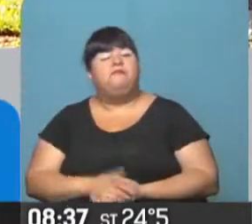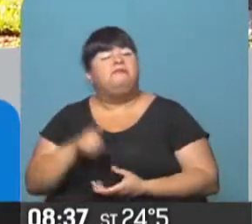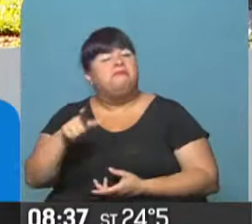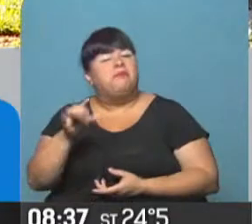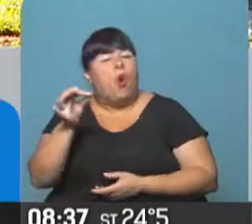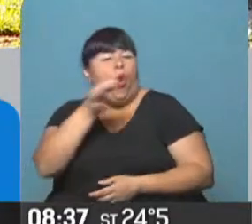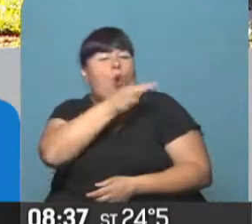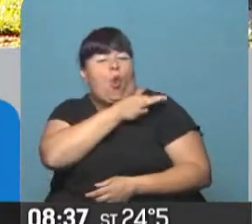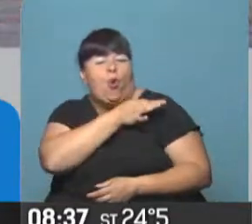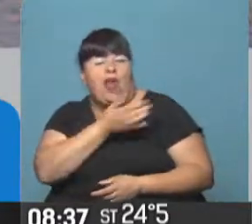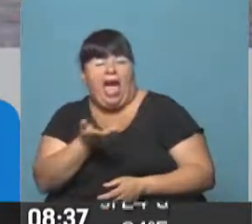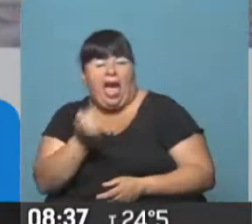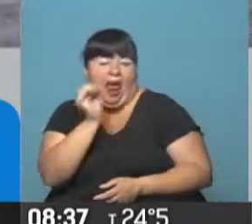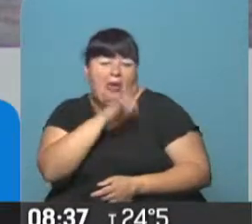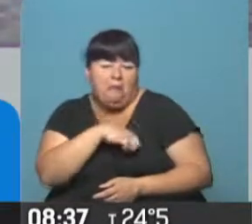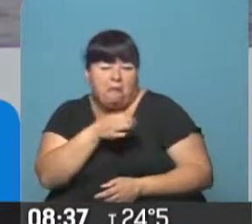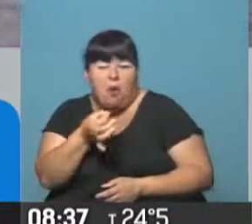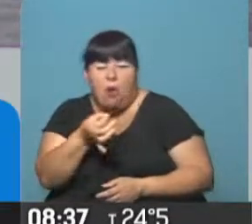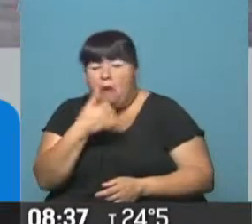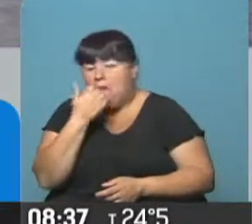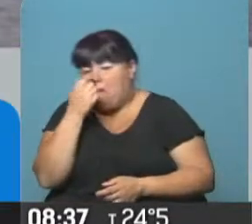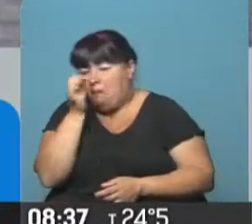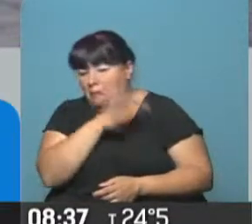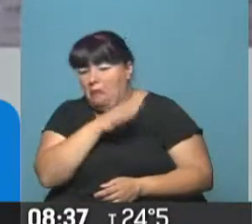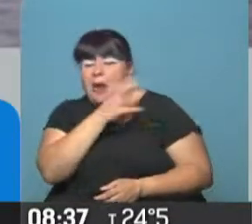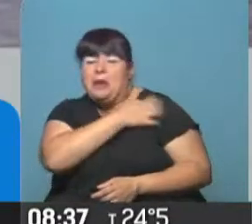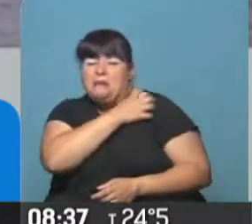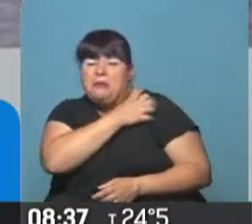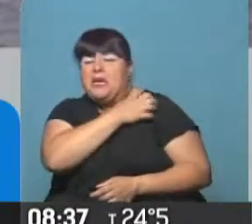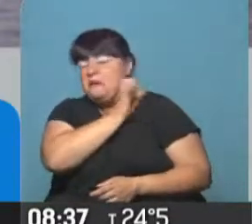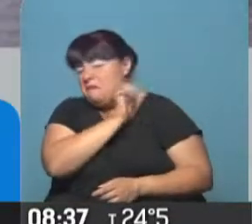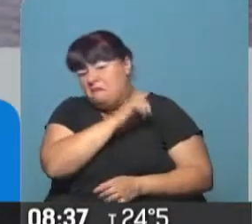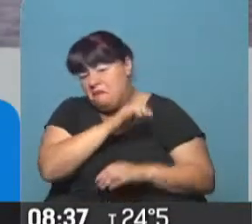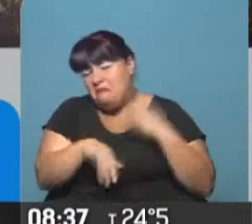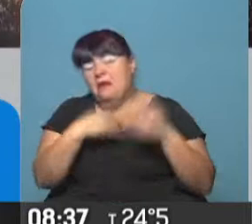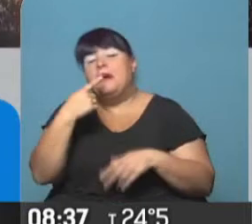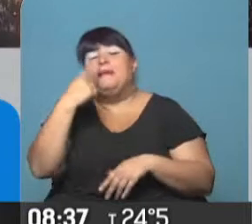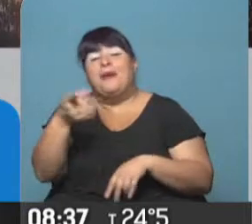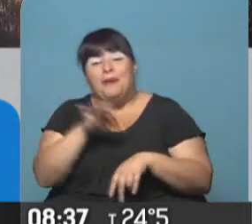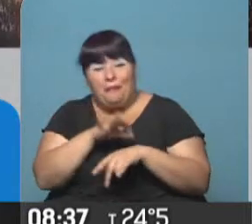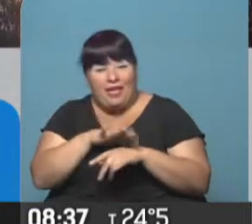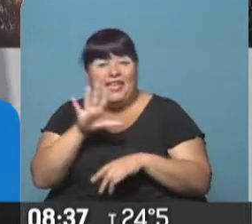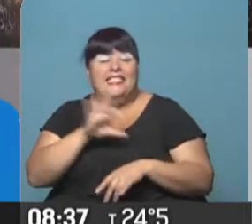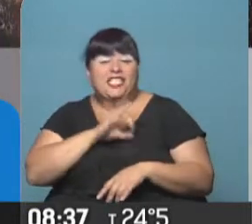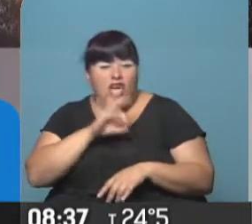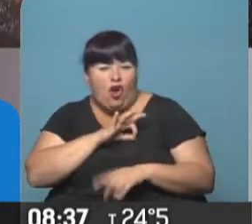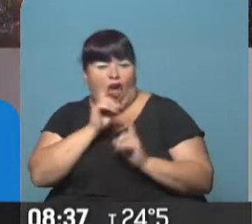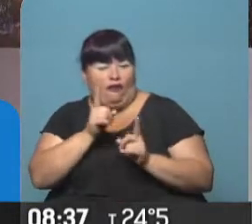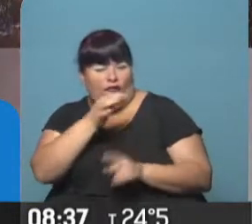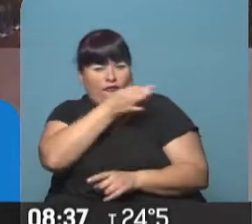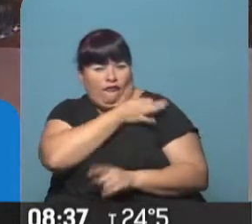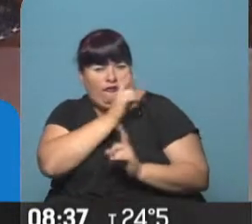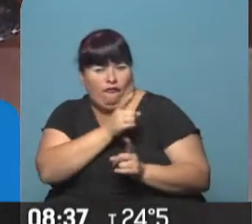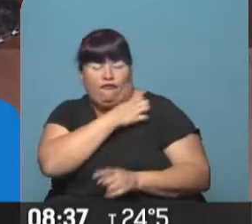Tenía un lunarcito en la espalda, no le daba importancia, le picaba, se rascaba. Bueno, cuando consultó, ya hacía 5 años que parecía